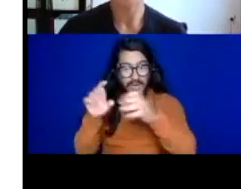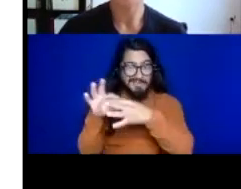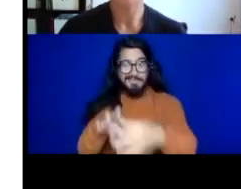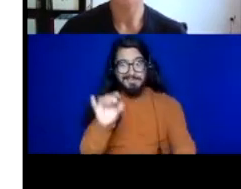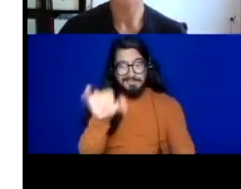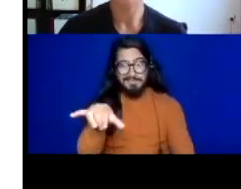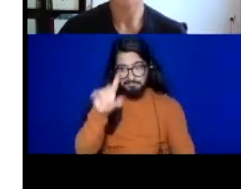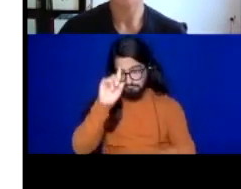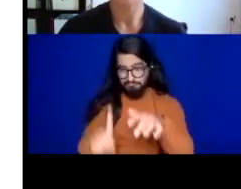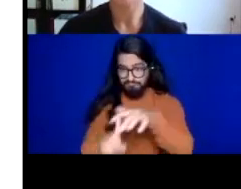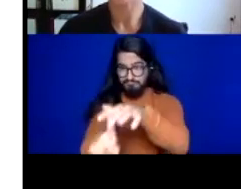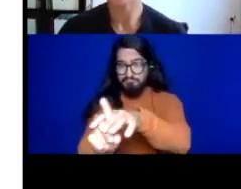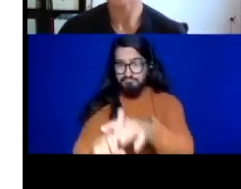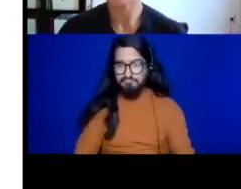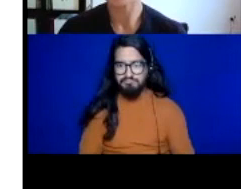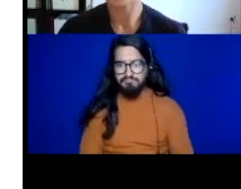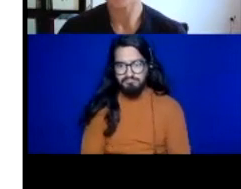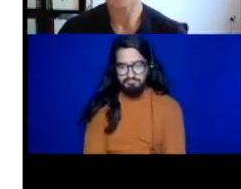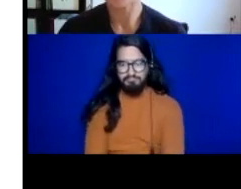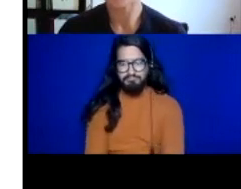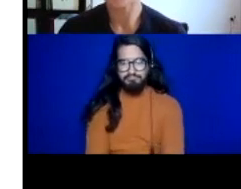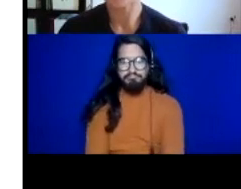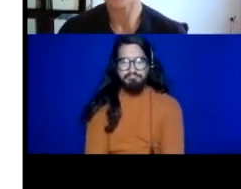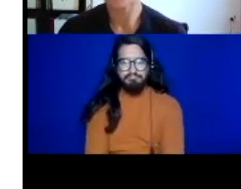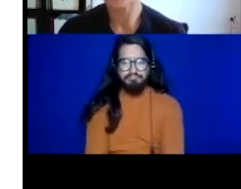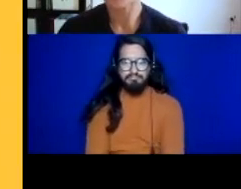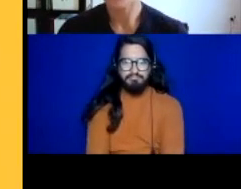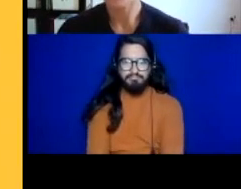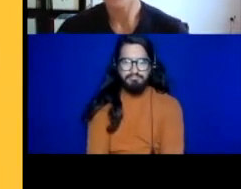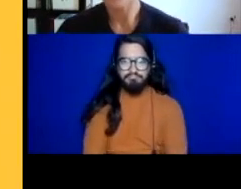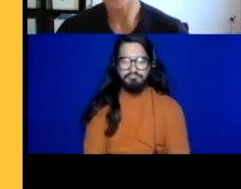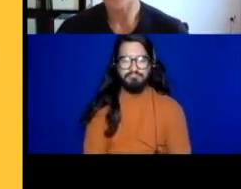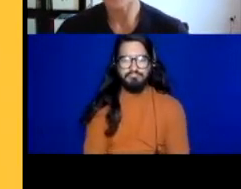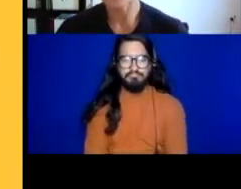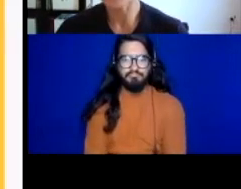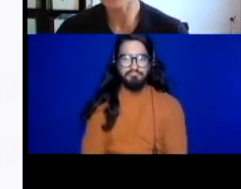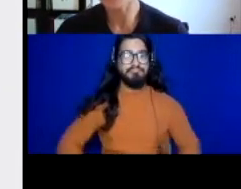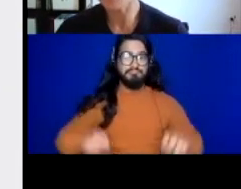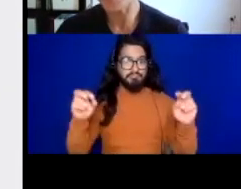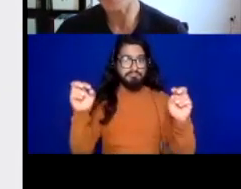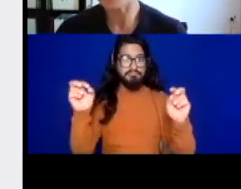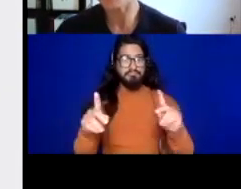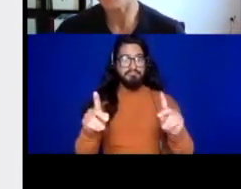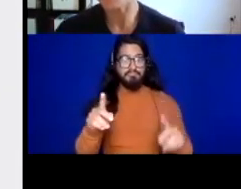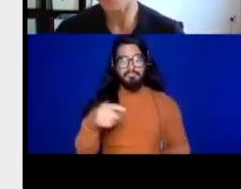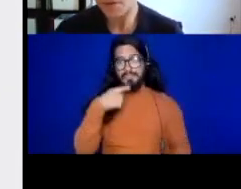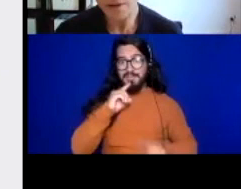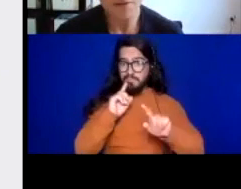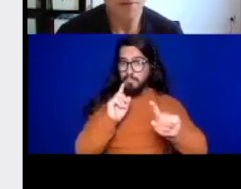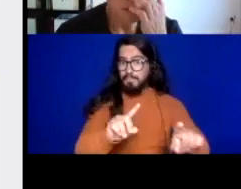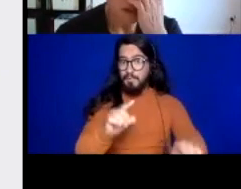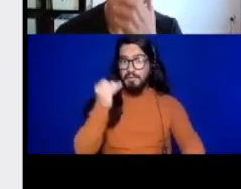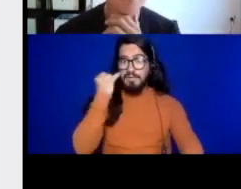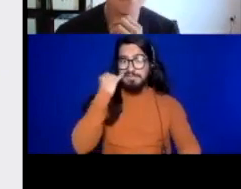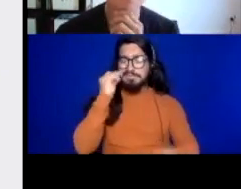¿Alguna pregunta sobre eso? Ok, Ok, yo diría que eso